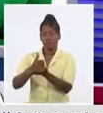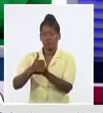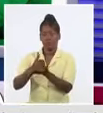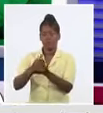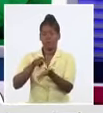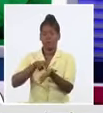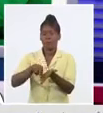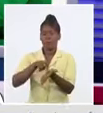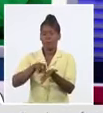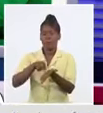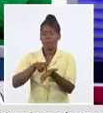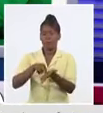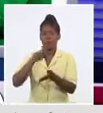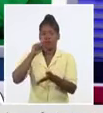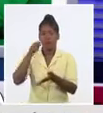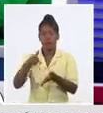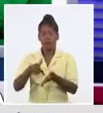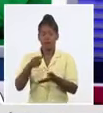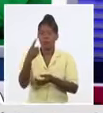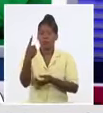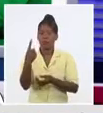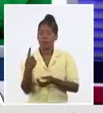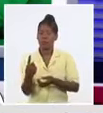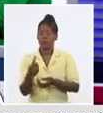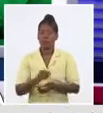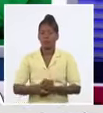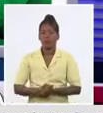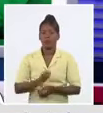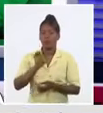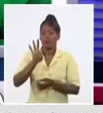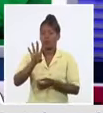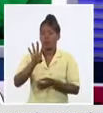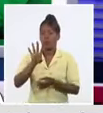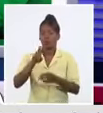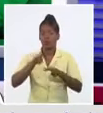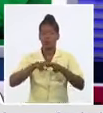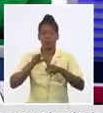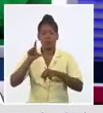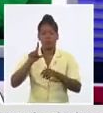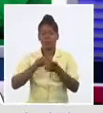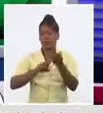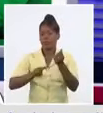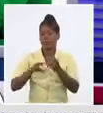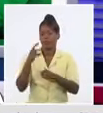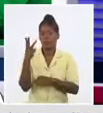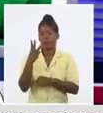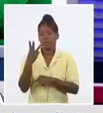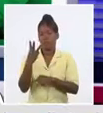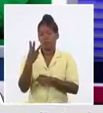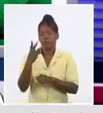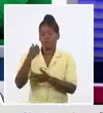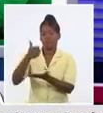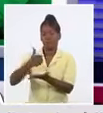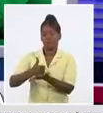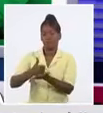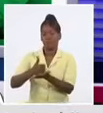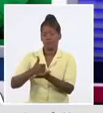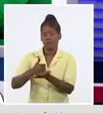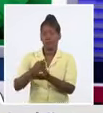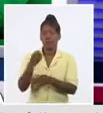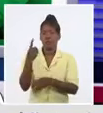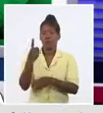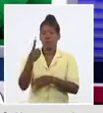1 fallecido cada uno. 4 fallecidos de Holguín, 3 del municipio de Holguín y 1 de